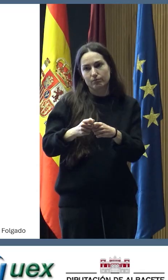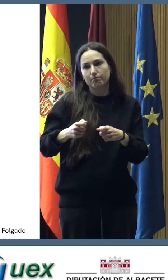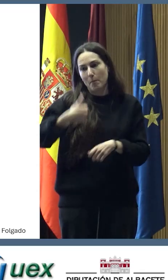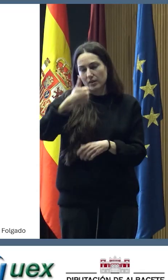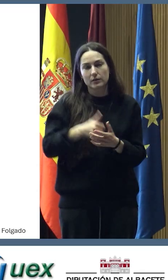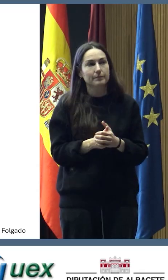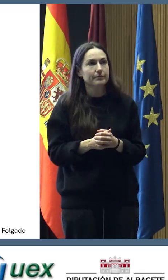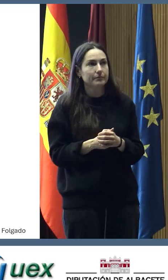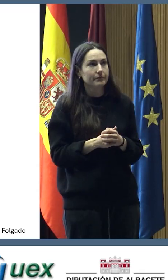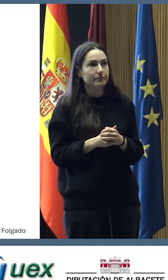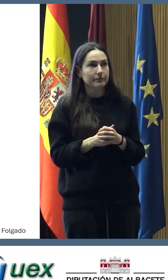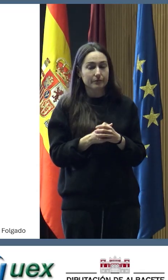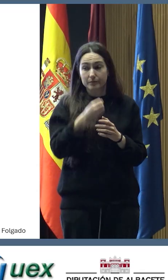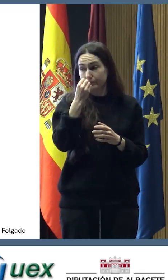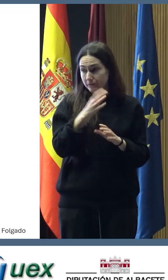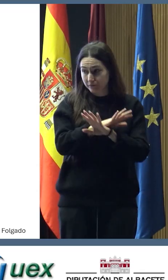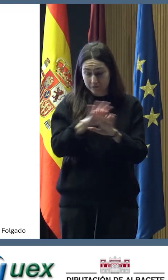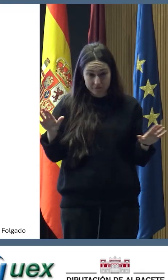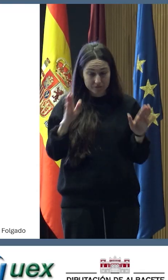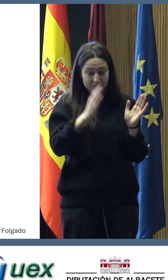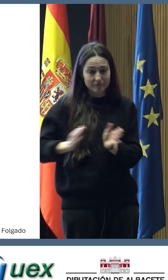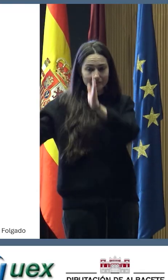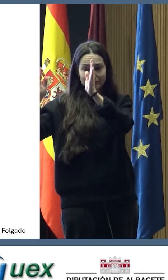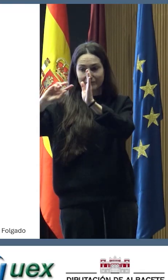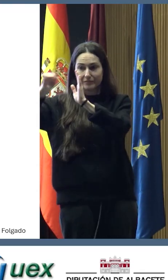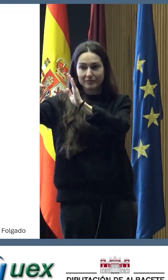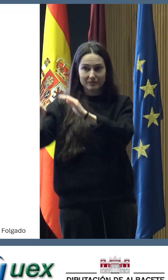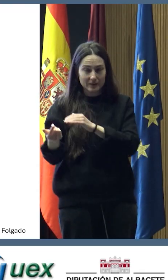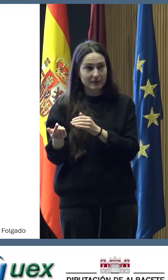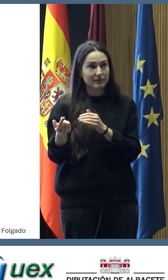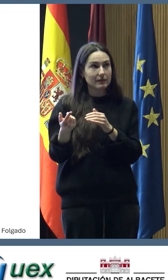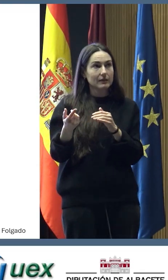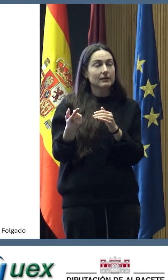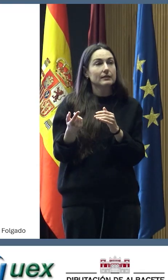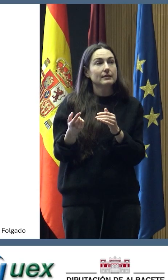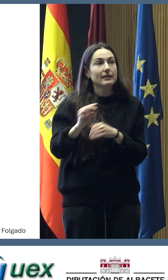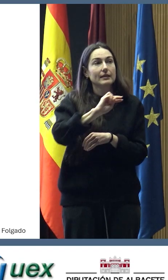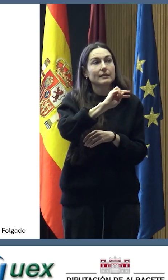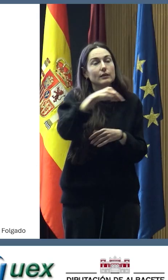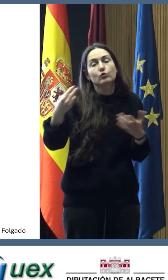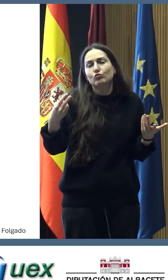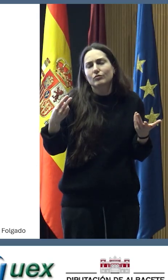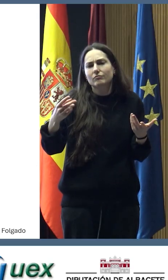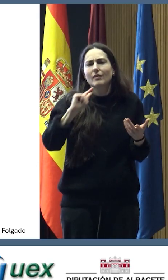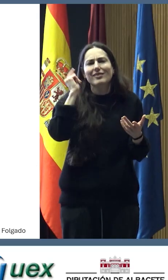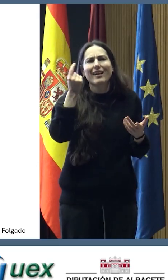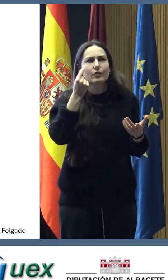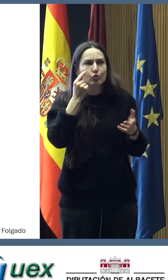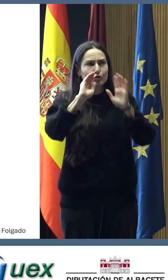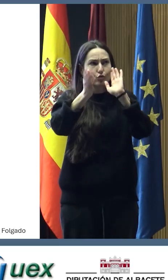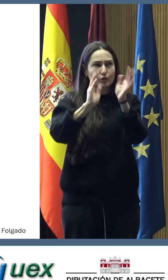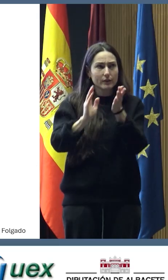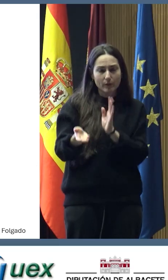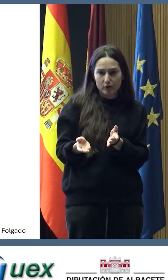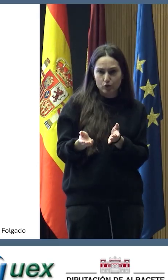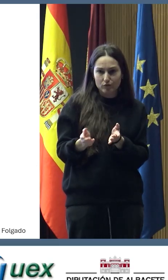Bueno, esto ya, el siguiente bloque ya es consecuencia de diagnóstico y